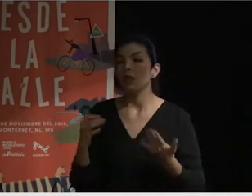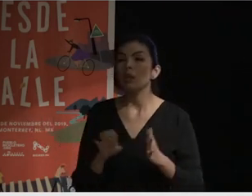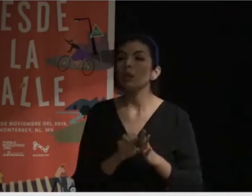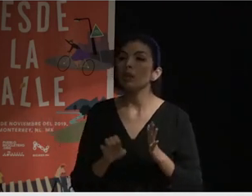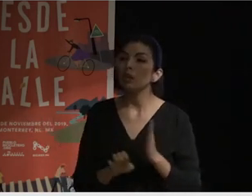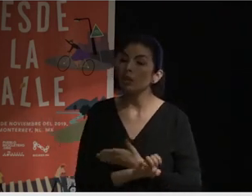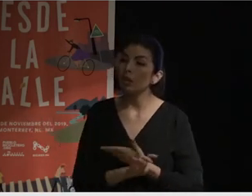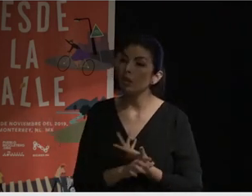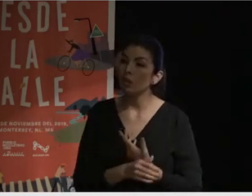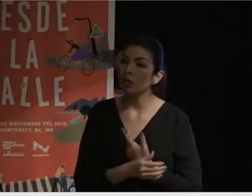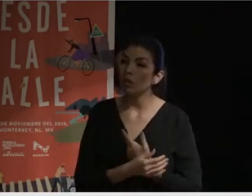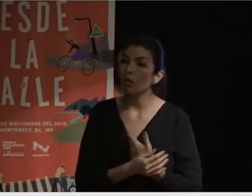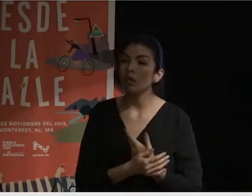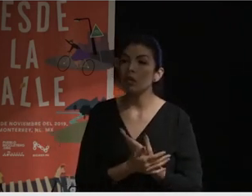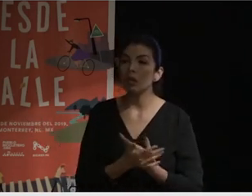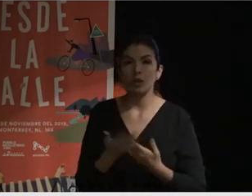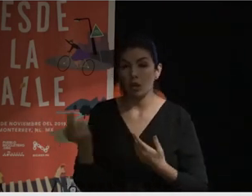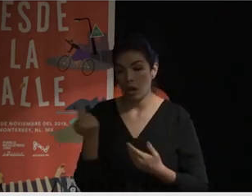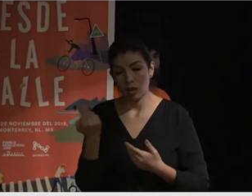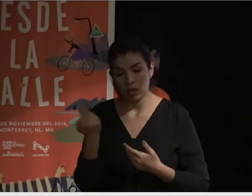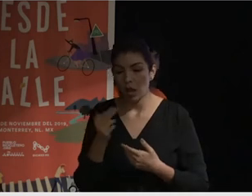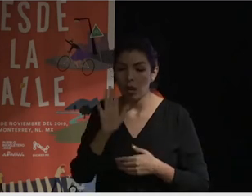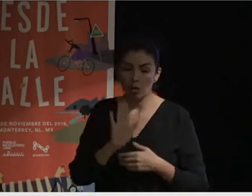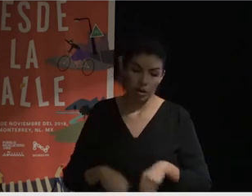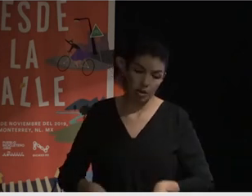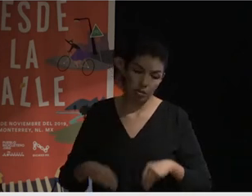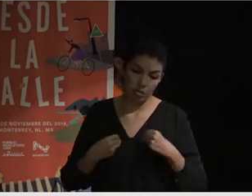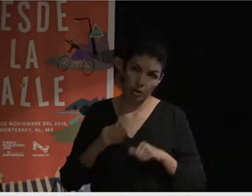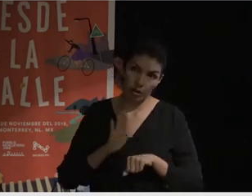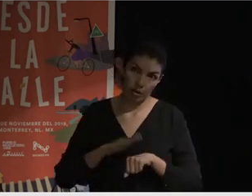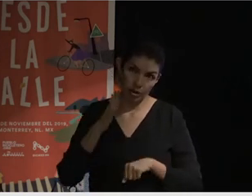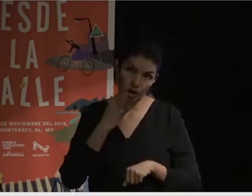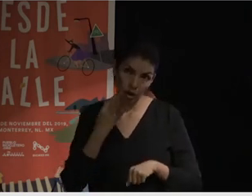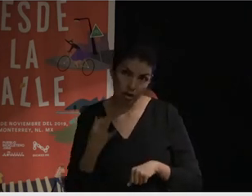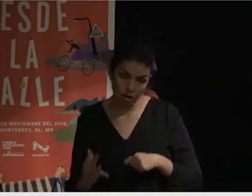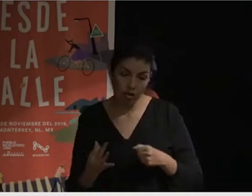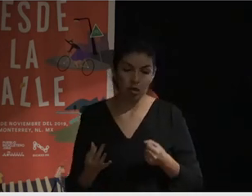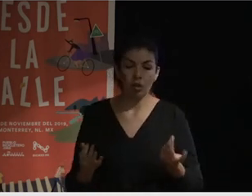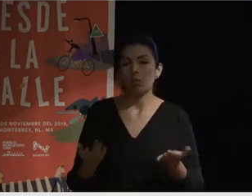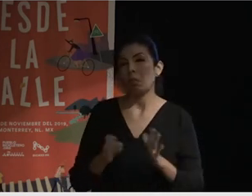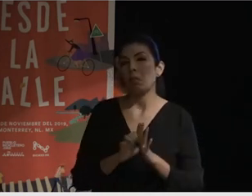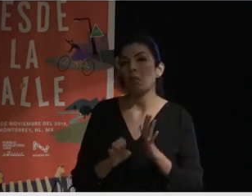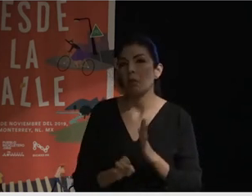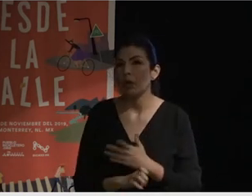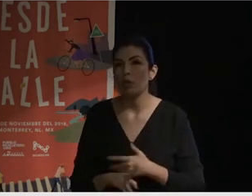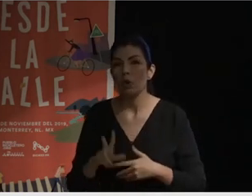plantean? Yo estoy totalmente a favor de eso, ¿no? Entonces, la urbanización no es un proceso inevitable, nadie sabe cómo va a